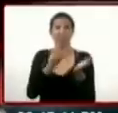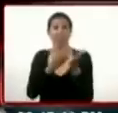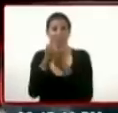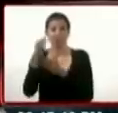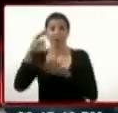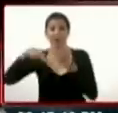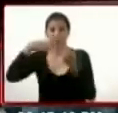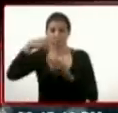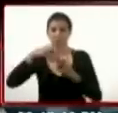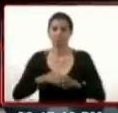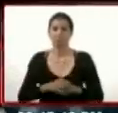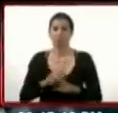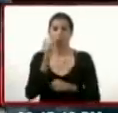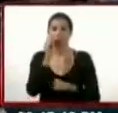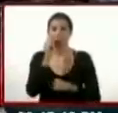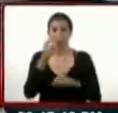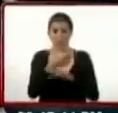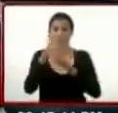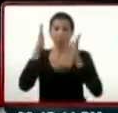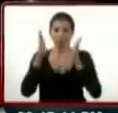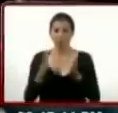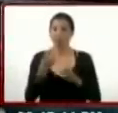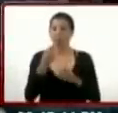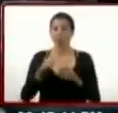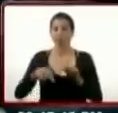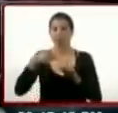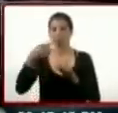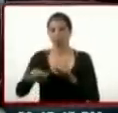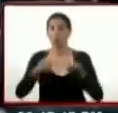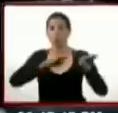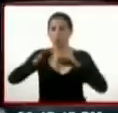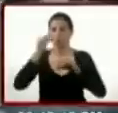Bolivariana. Isturiz manifestó que para este jueves se